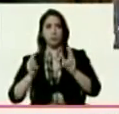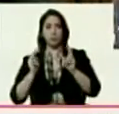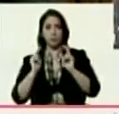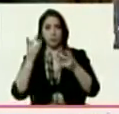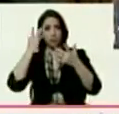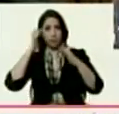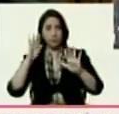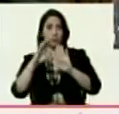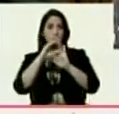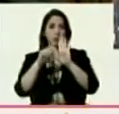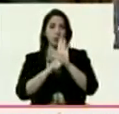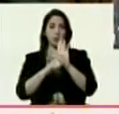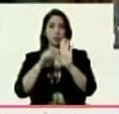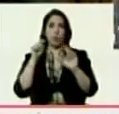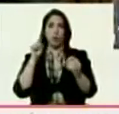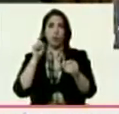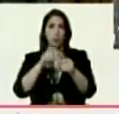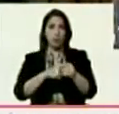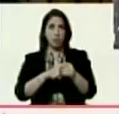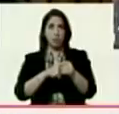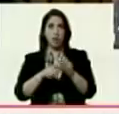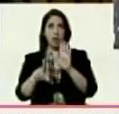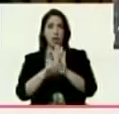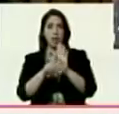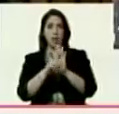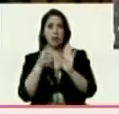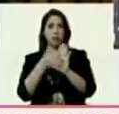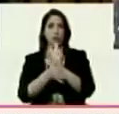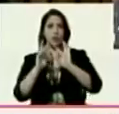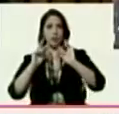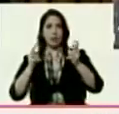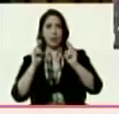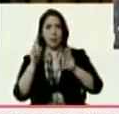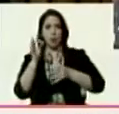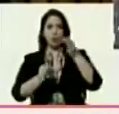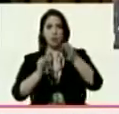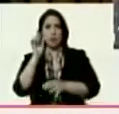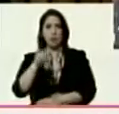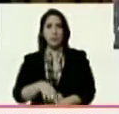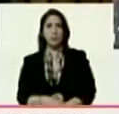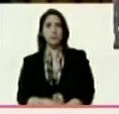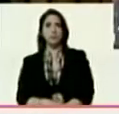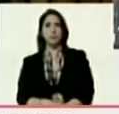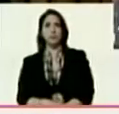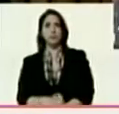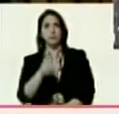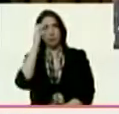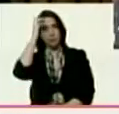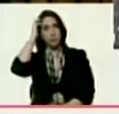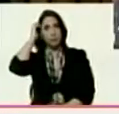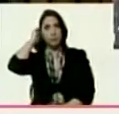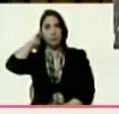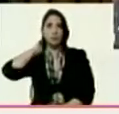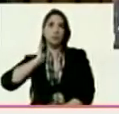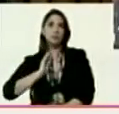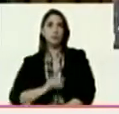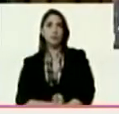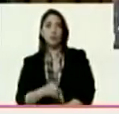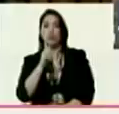esta Constitución y en la ley sobre la materia. Por otra parte, no existe en el derecho